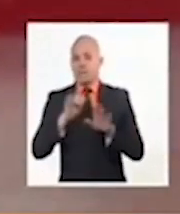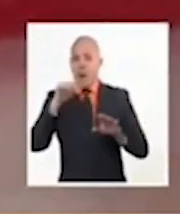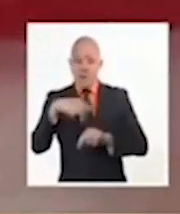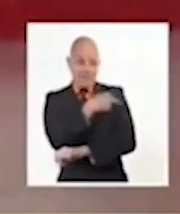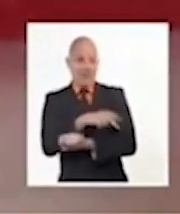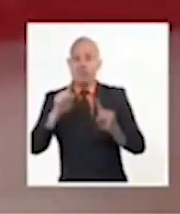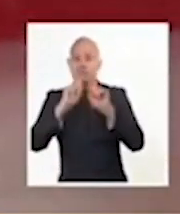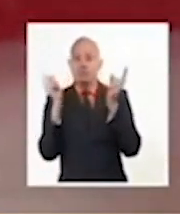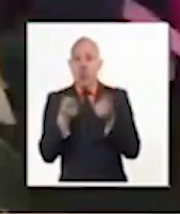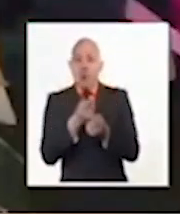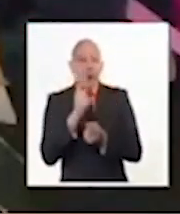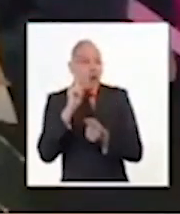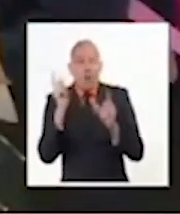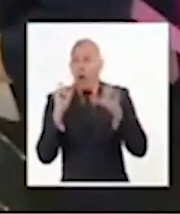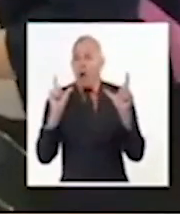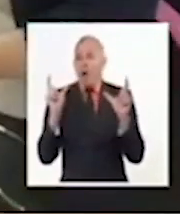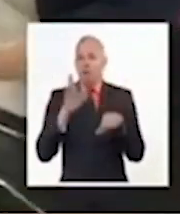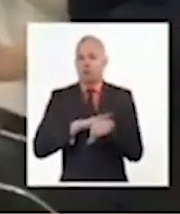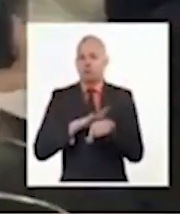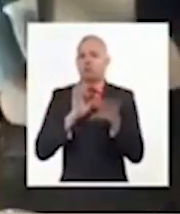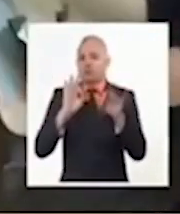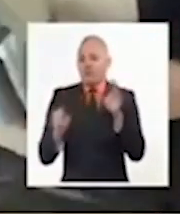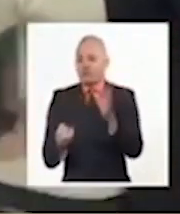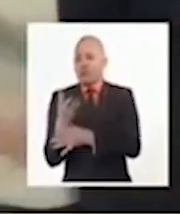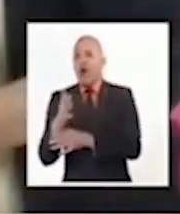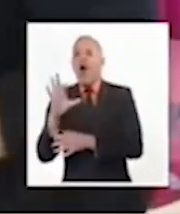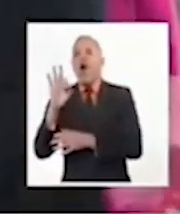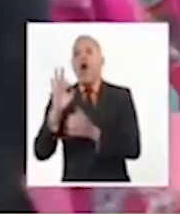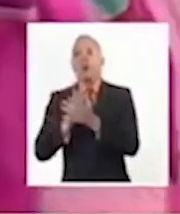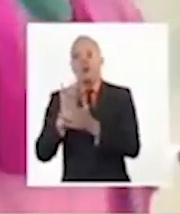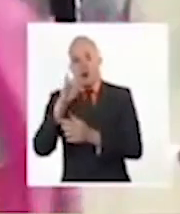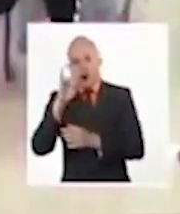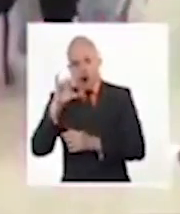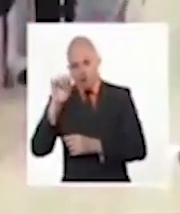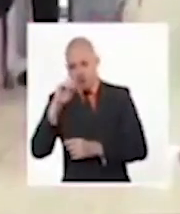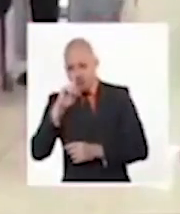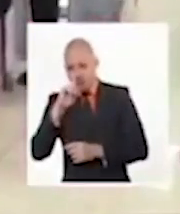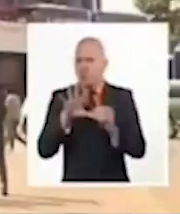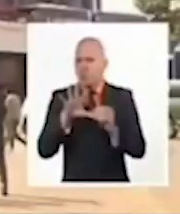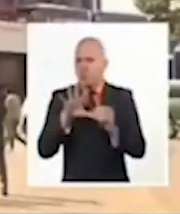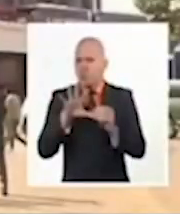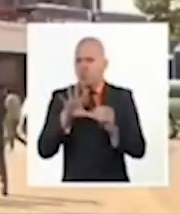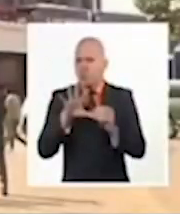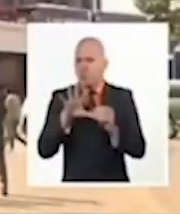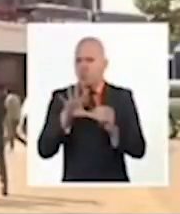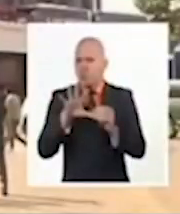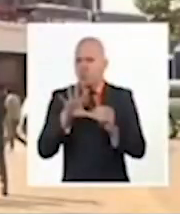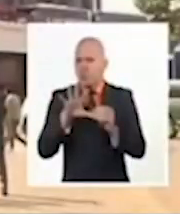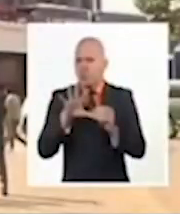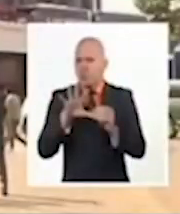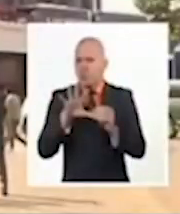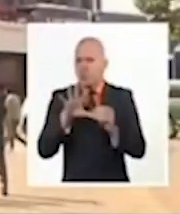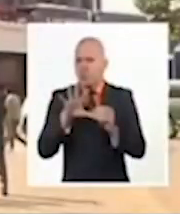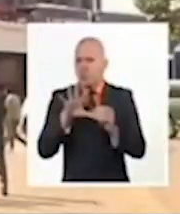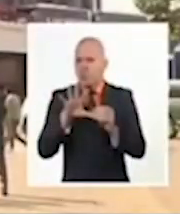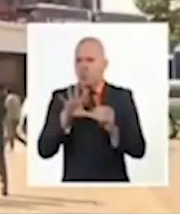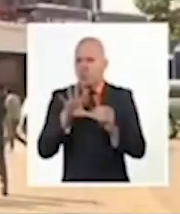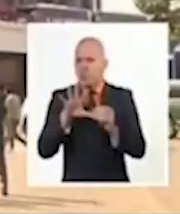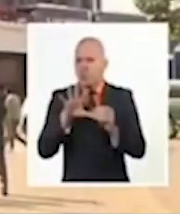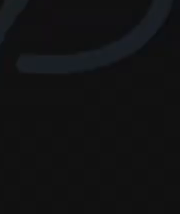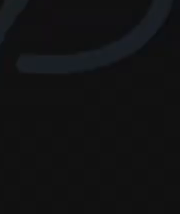parte. Díganme desde su punto de vista, ¿cuál es hoy la principal preocupación que tiene el cubano que está volando hacia